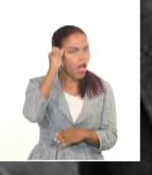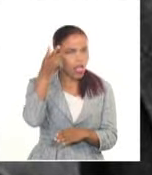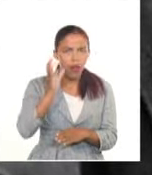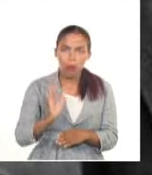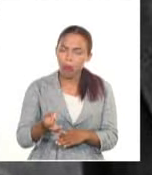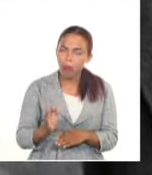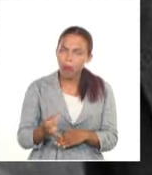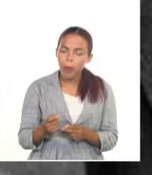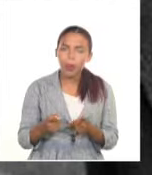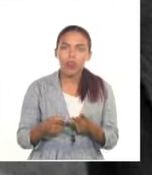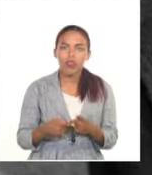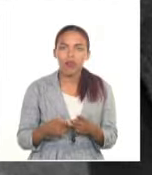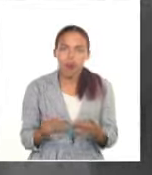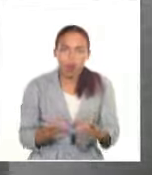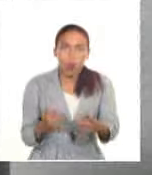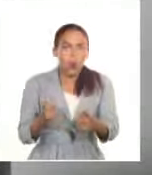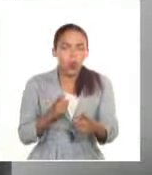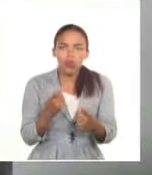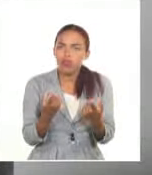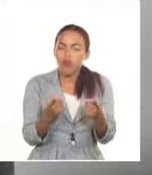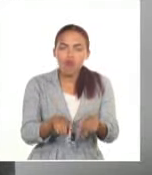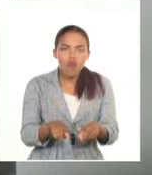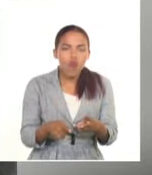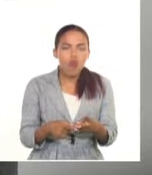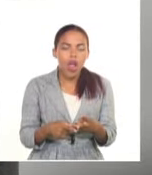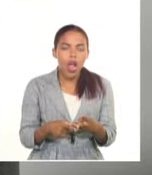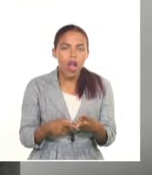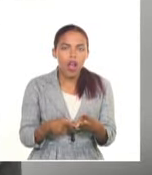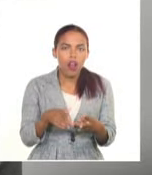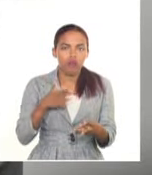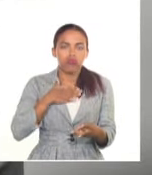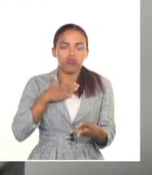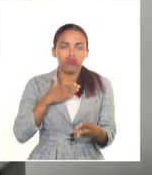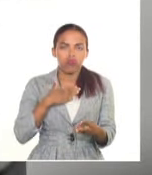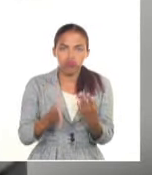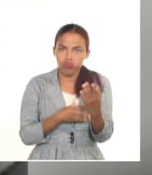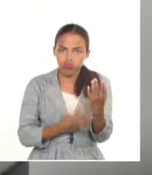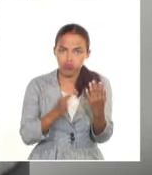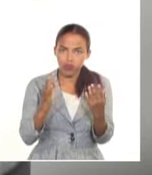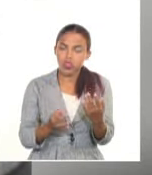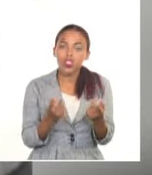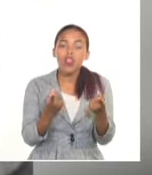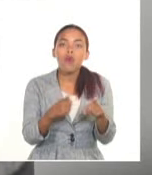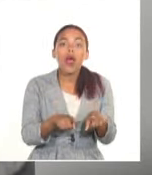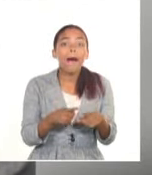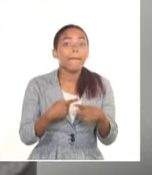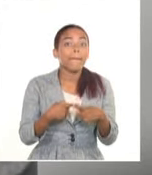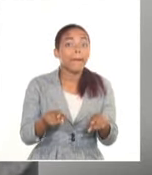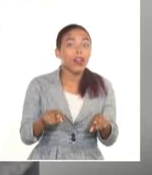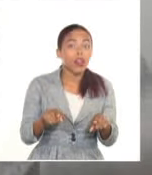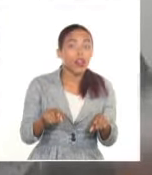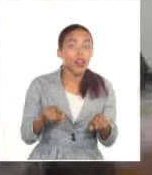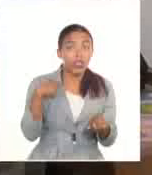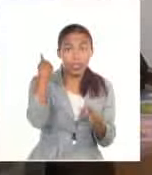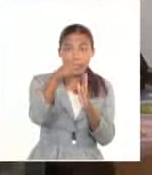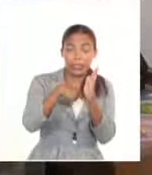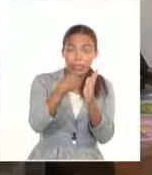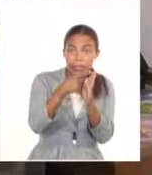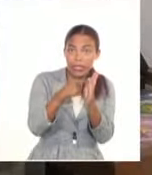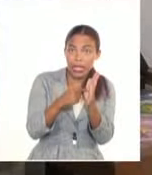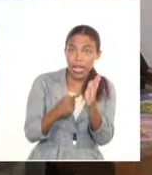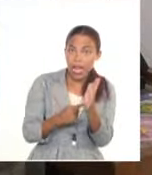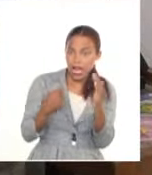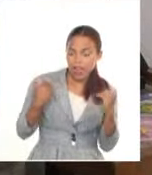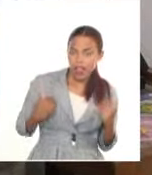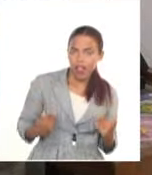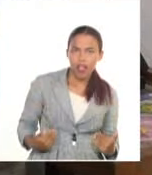misma lucha, las mismas condiciones, pero el carácter es completamente distinto. Ver a